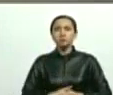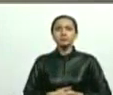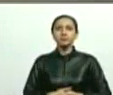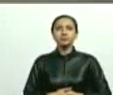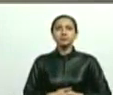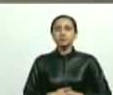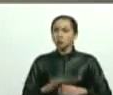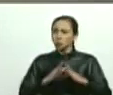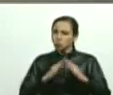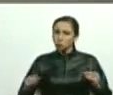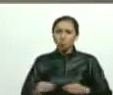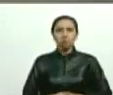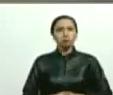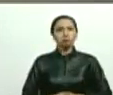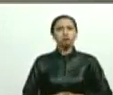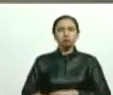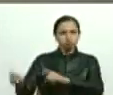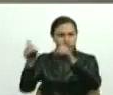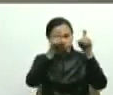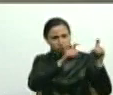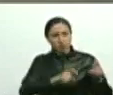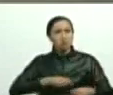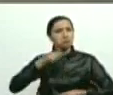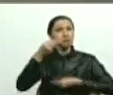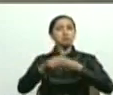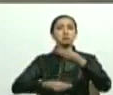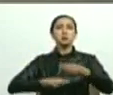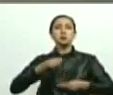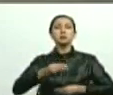Todo esto nos deja lecciones.